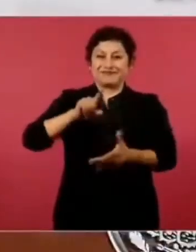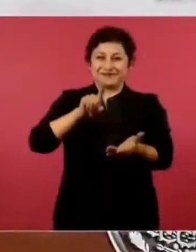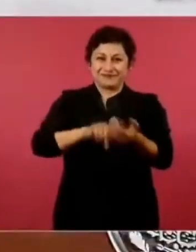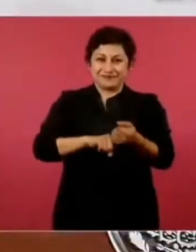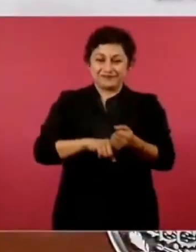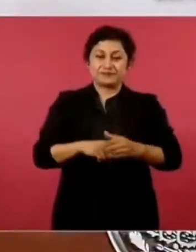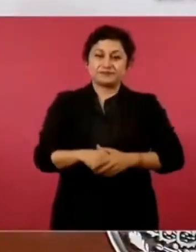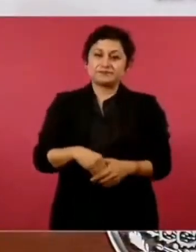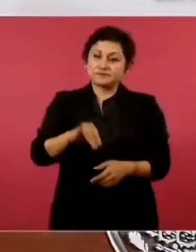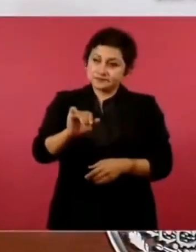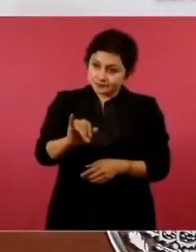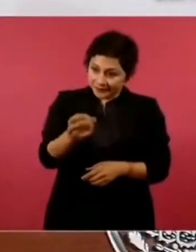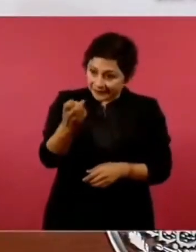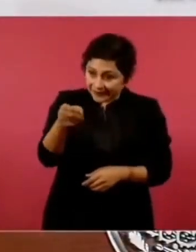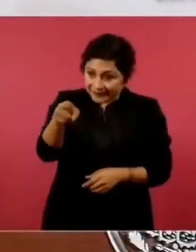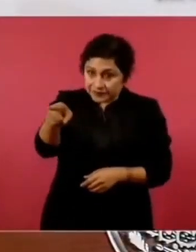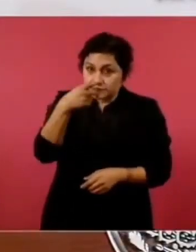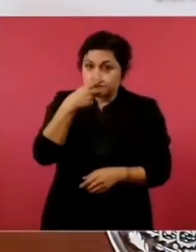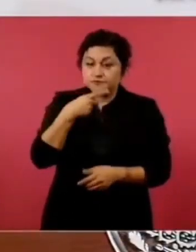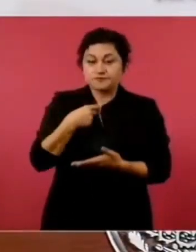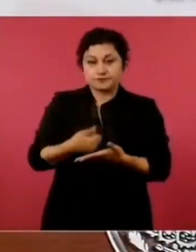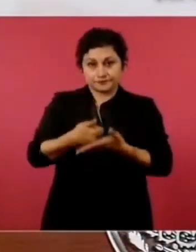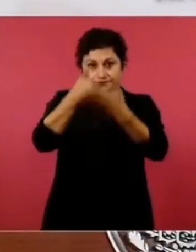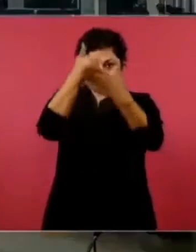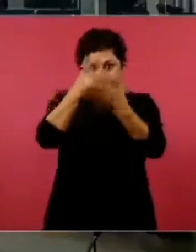Eso, ayúdenme.